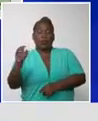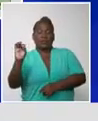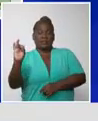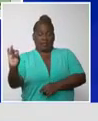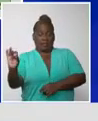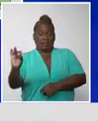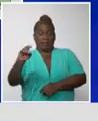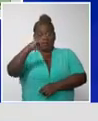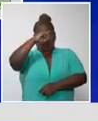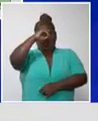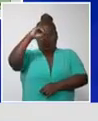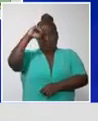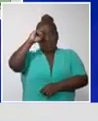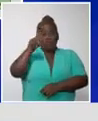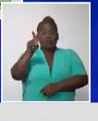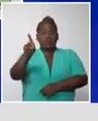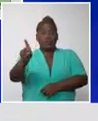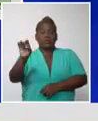Espíritu con